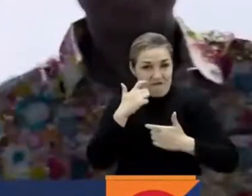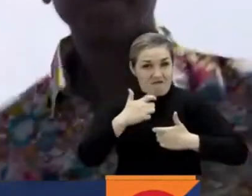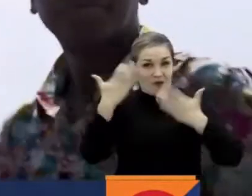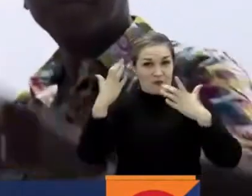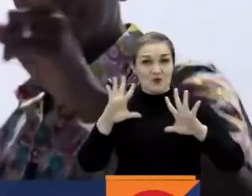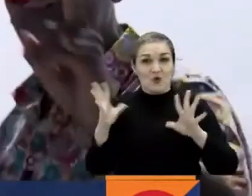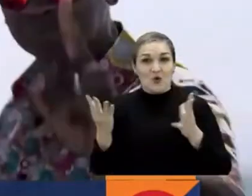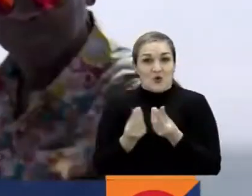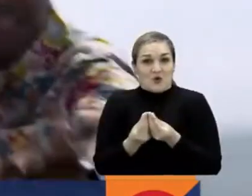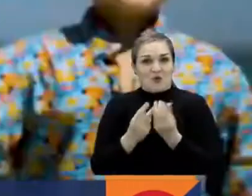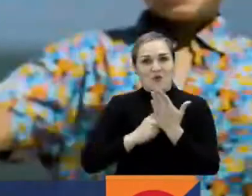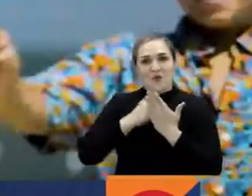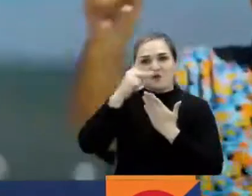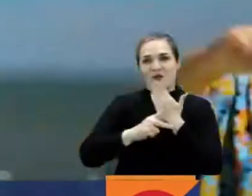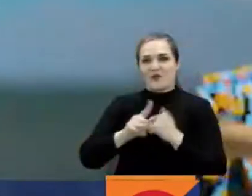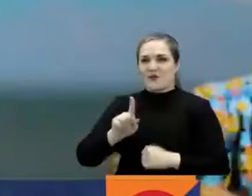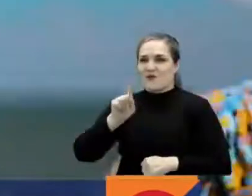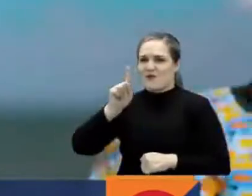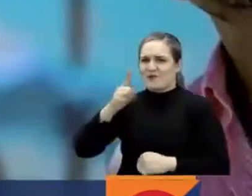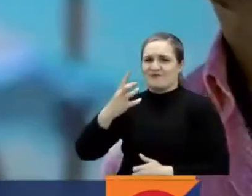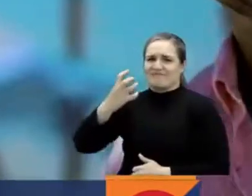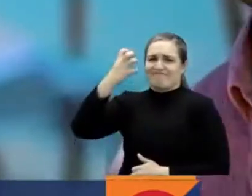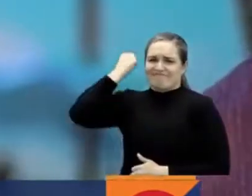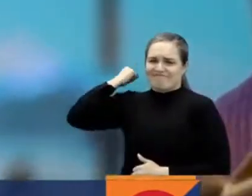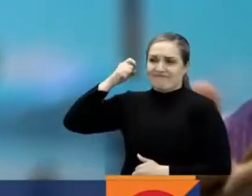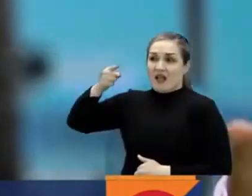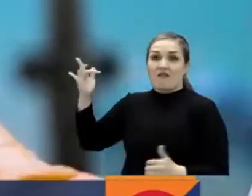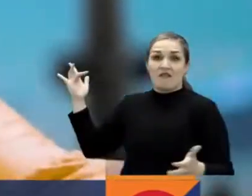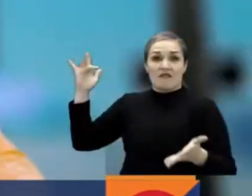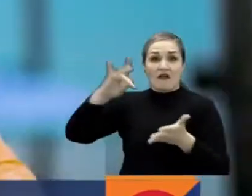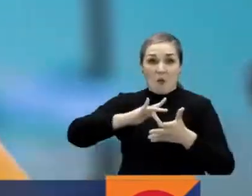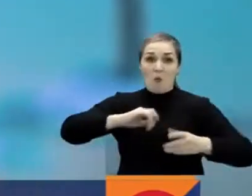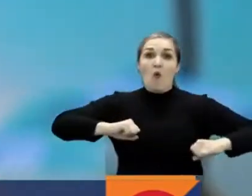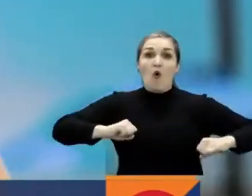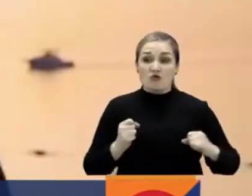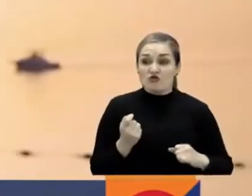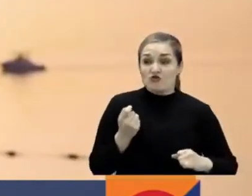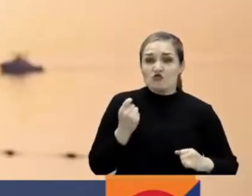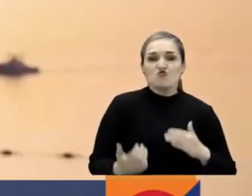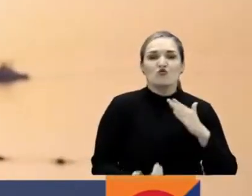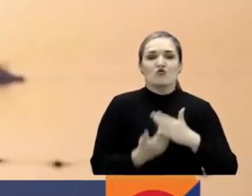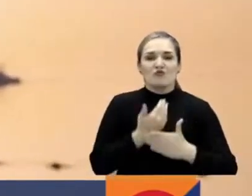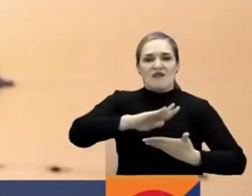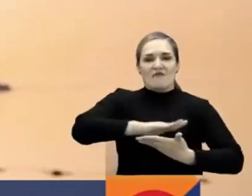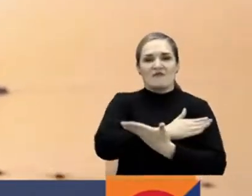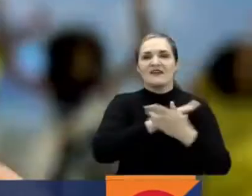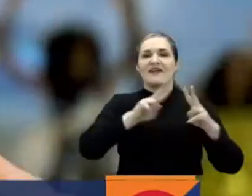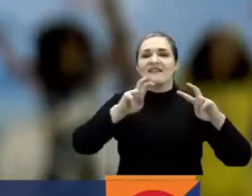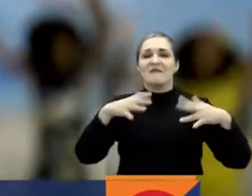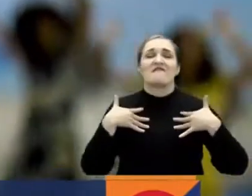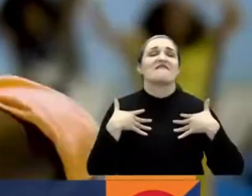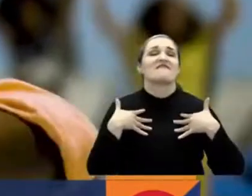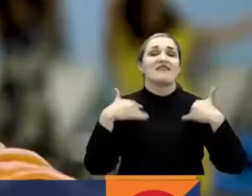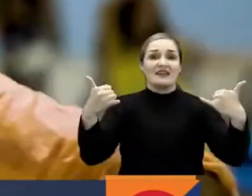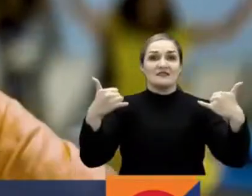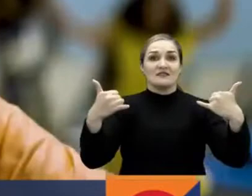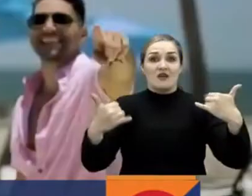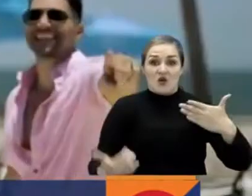cielo azul, los integrantes de Proyecto 1 estuvieron en Bogotá para hablar de esta producción, Música Feliz, con la que